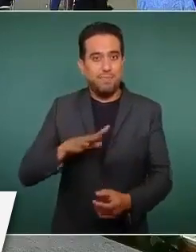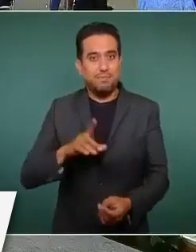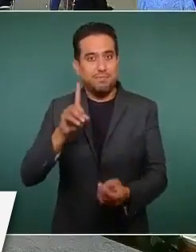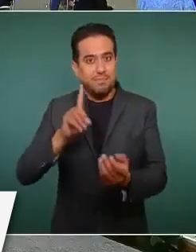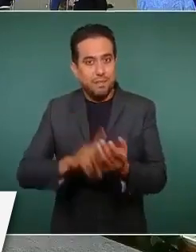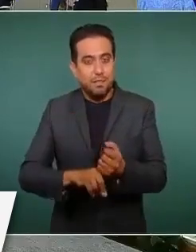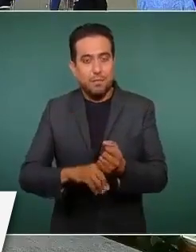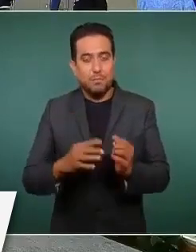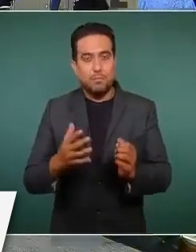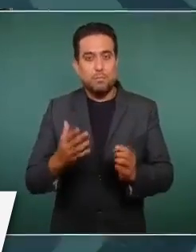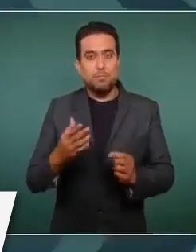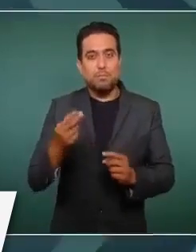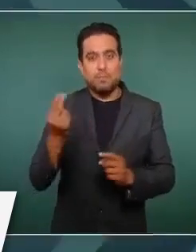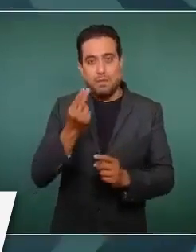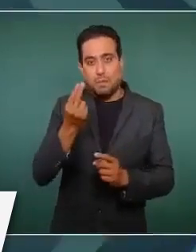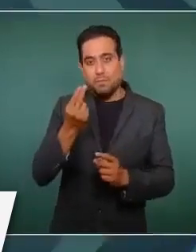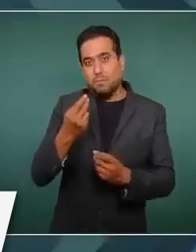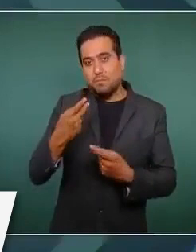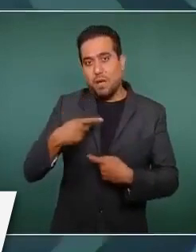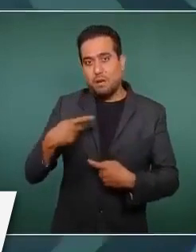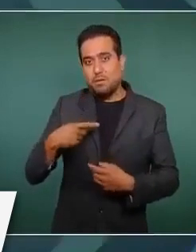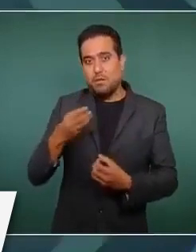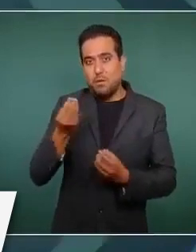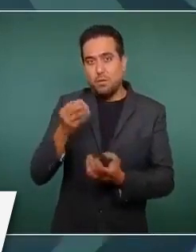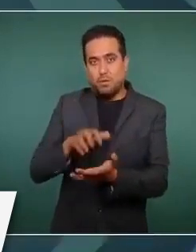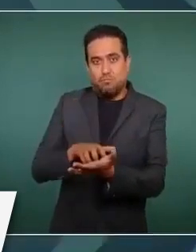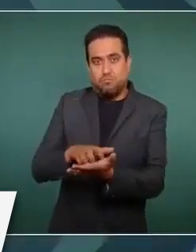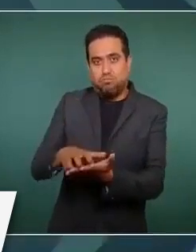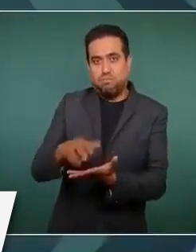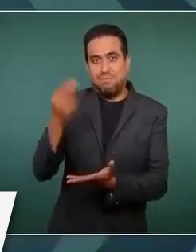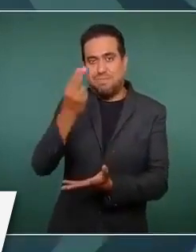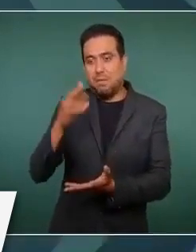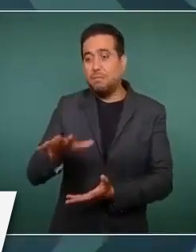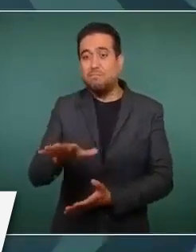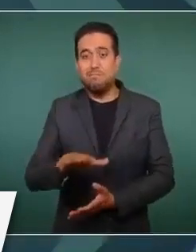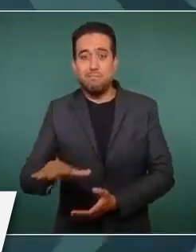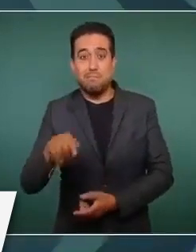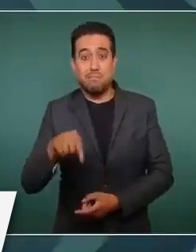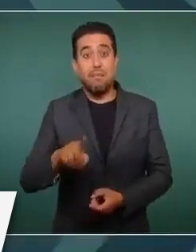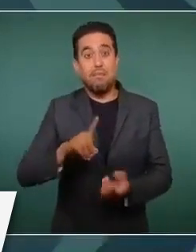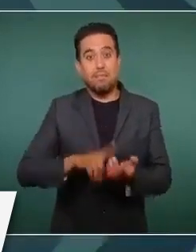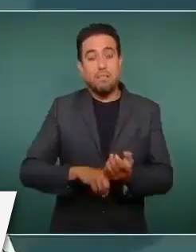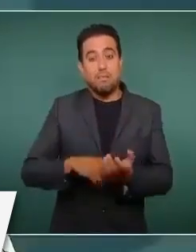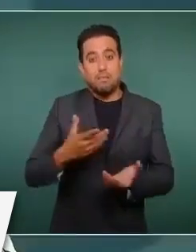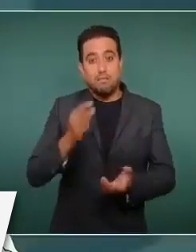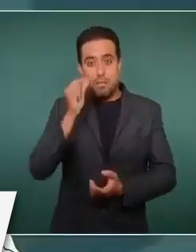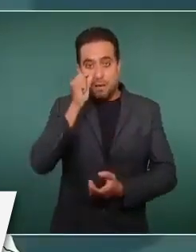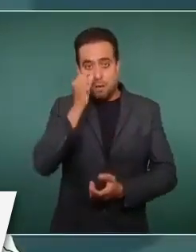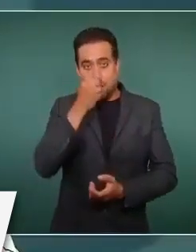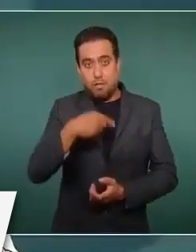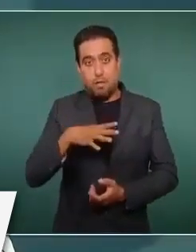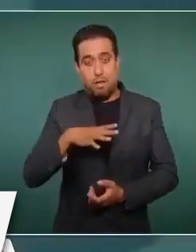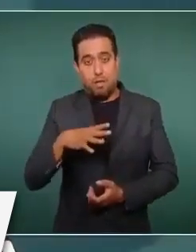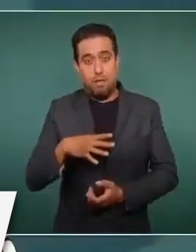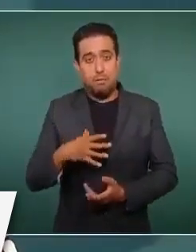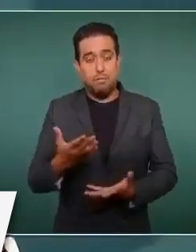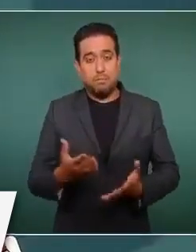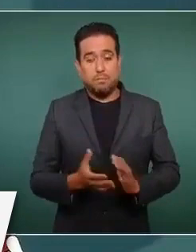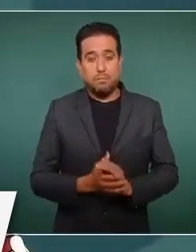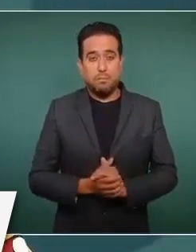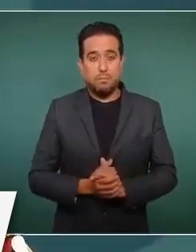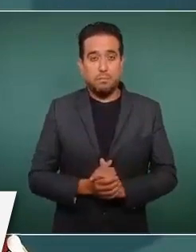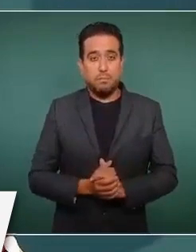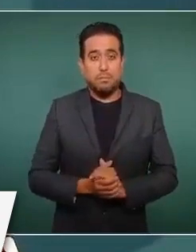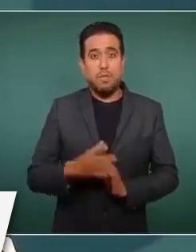mayor presencia aquí porque pues, Irapuato es de los municipios que tienen unas complicaciones